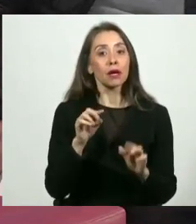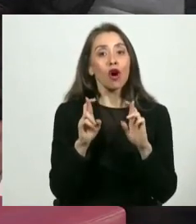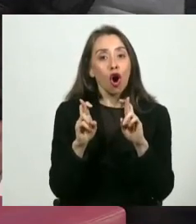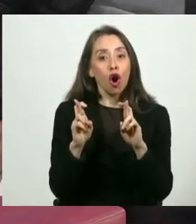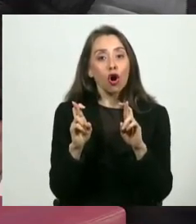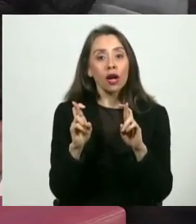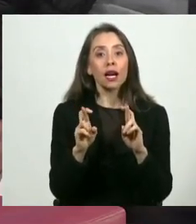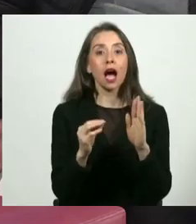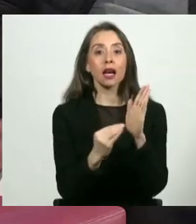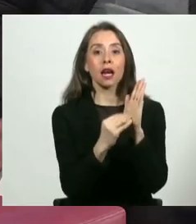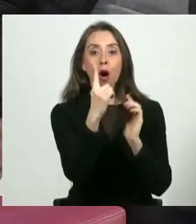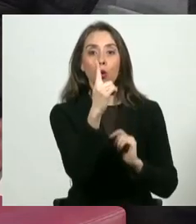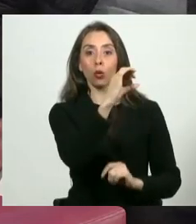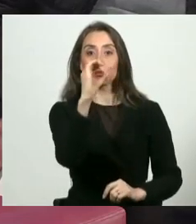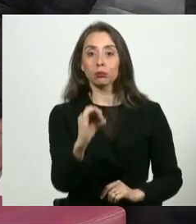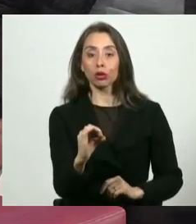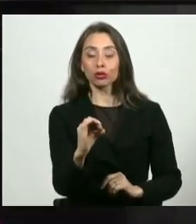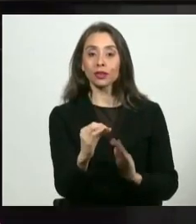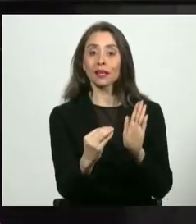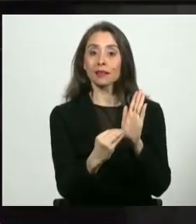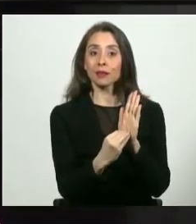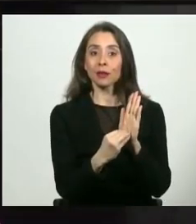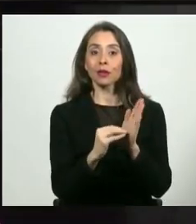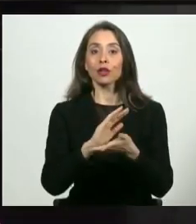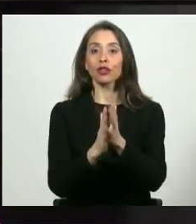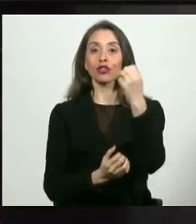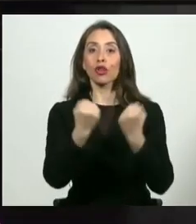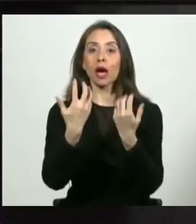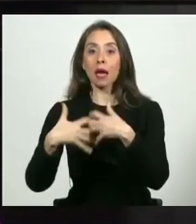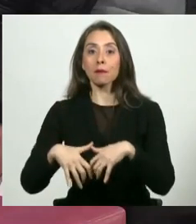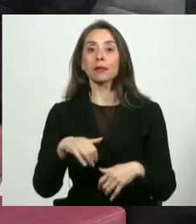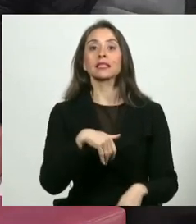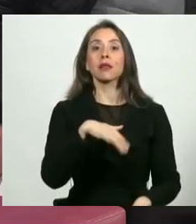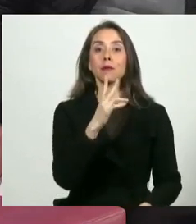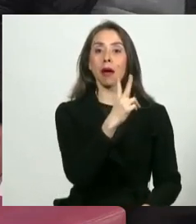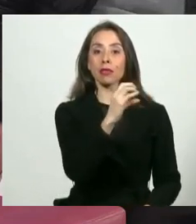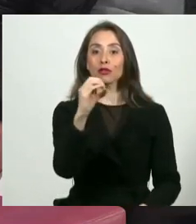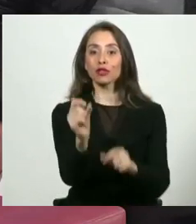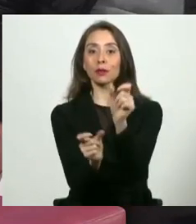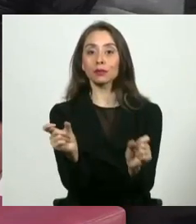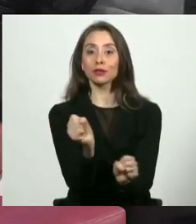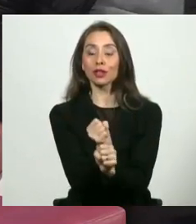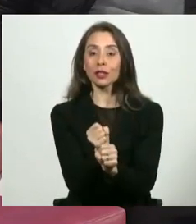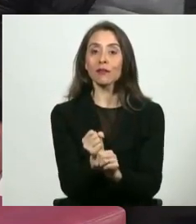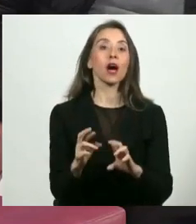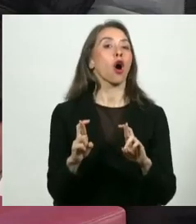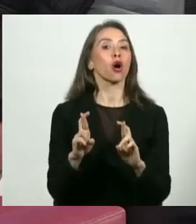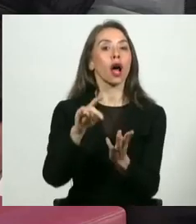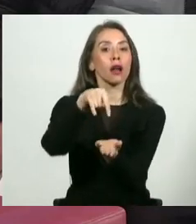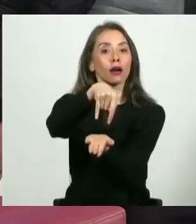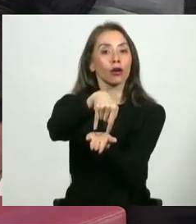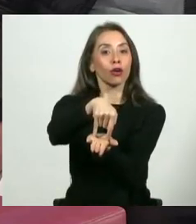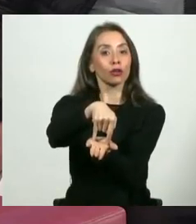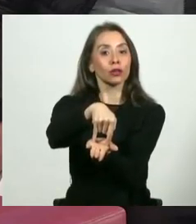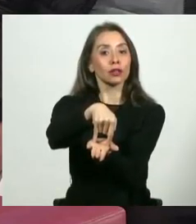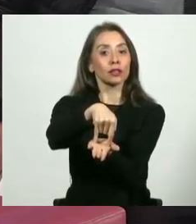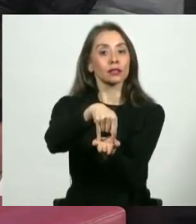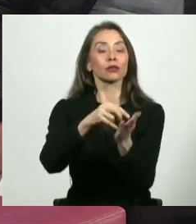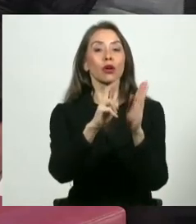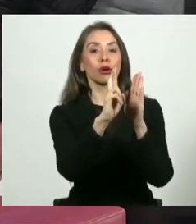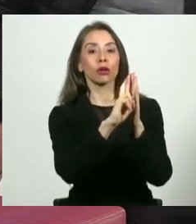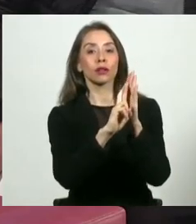ojalá este 1% que vamos a tener para todas las empresas de 200 más personas, y ojalá el Congreso también